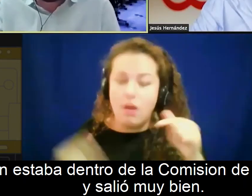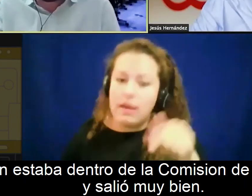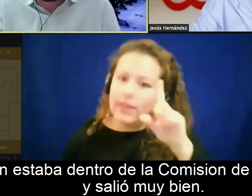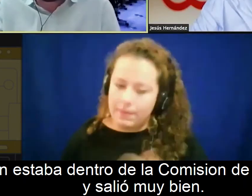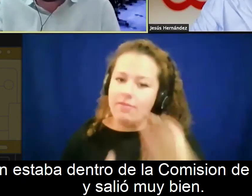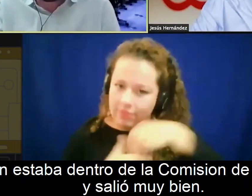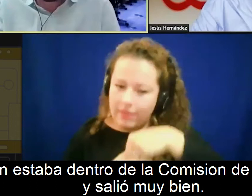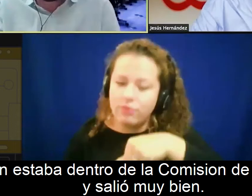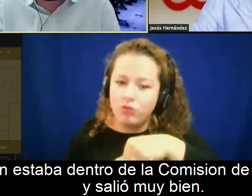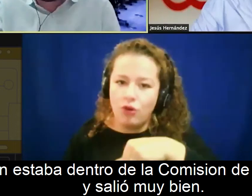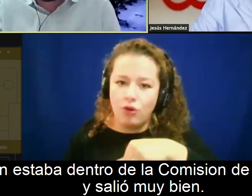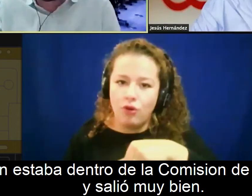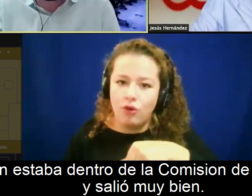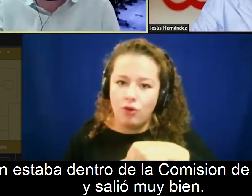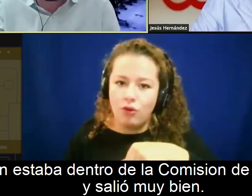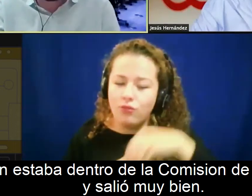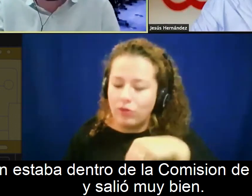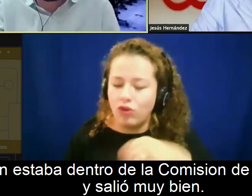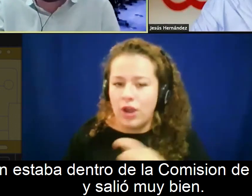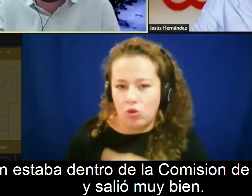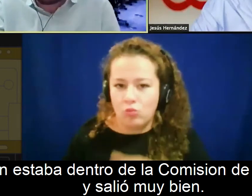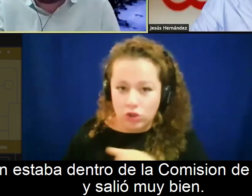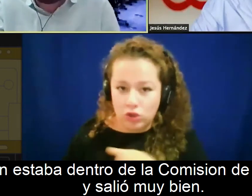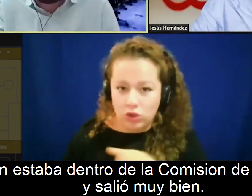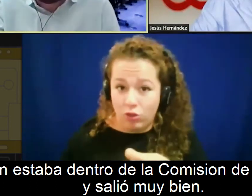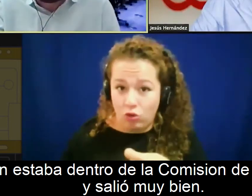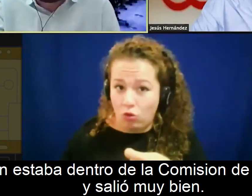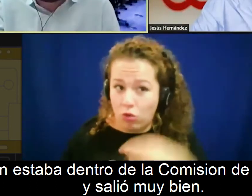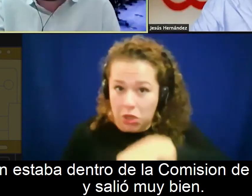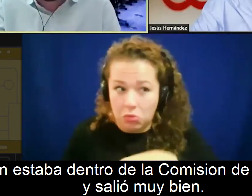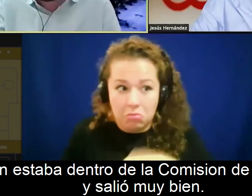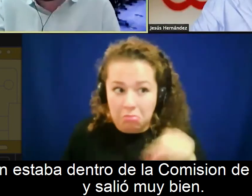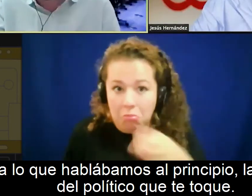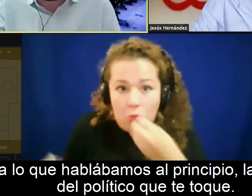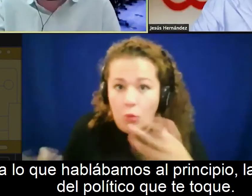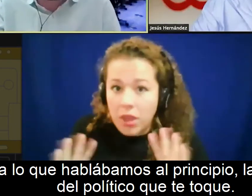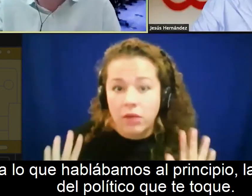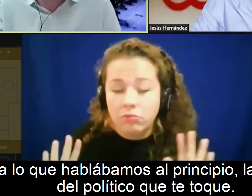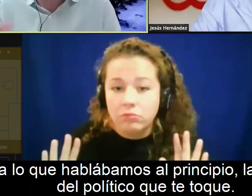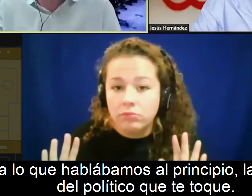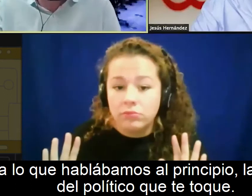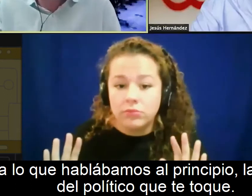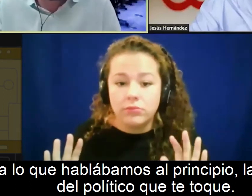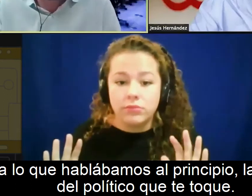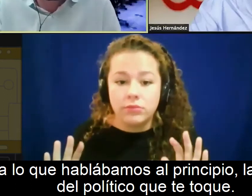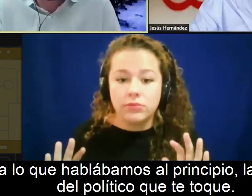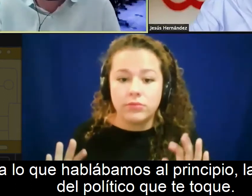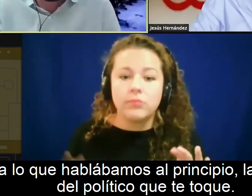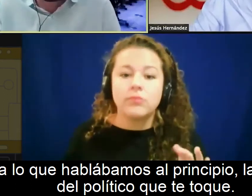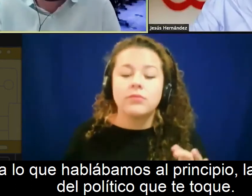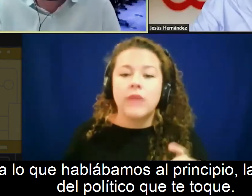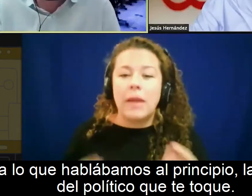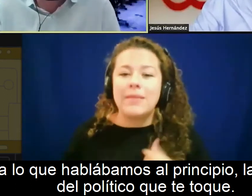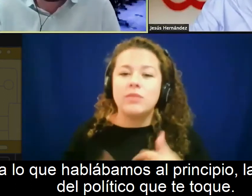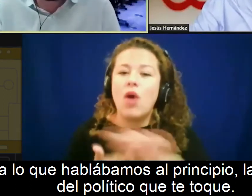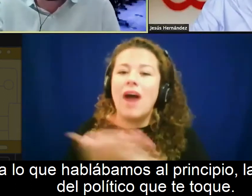de la Comisión de Mercado Interior y salió muy bien. O sea, no, ahí es donde entra lo que hablábamos al principio, lo de